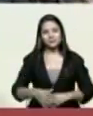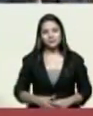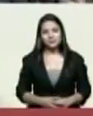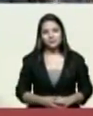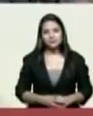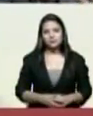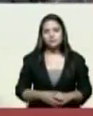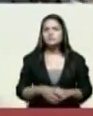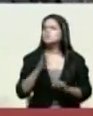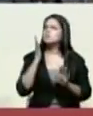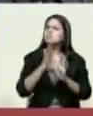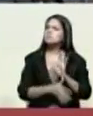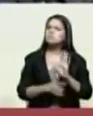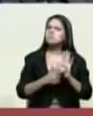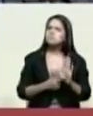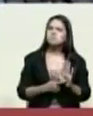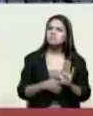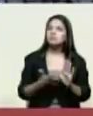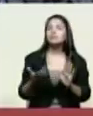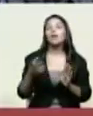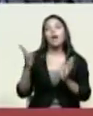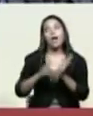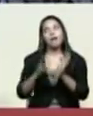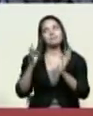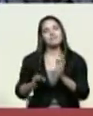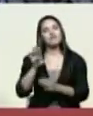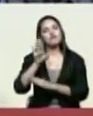¿para qué? Para garantizarle el futuro,